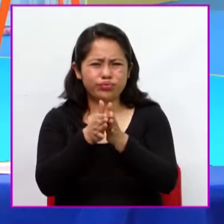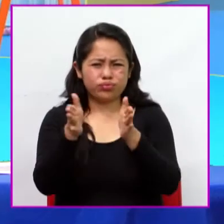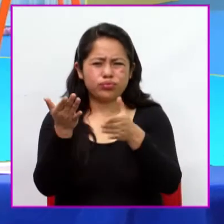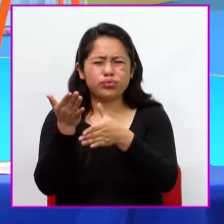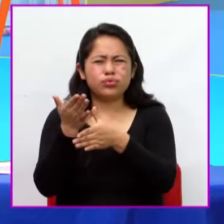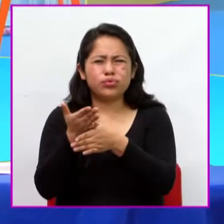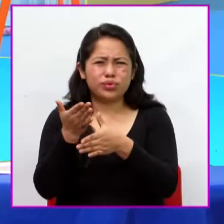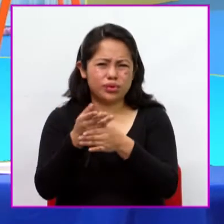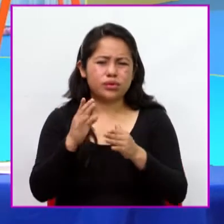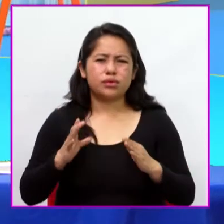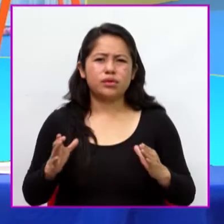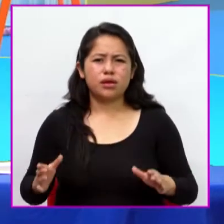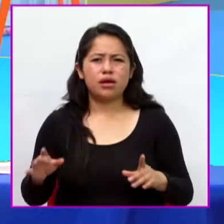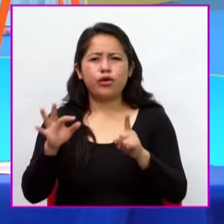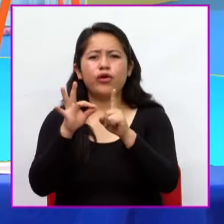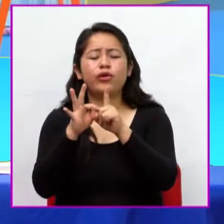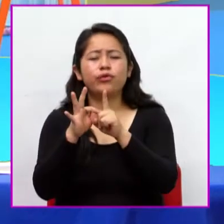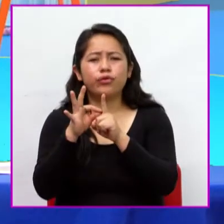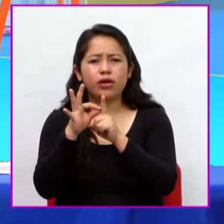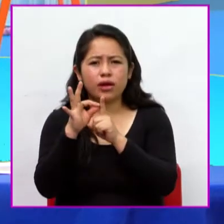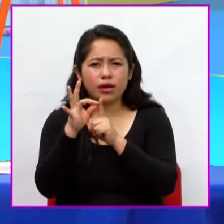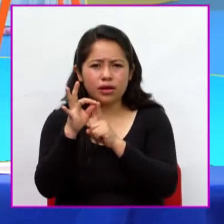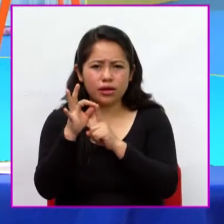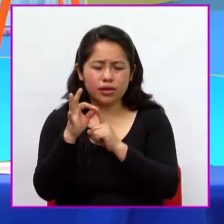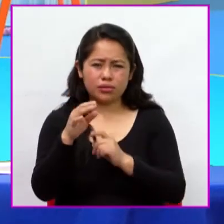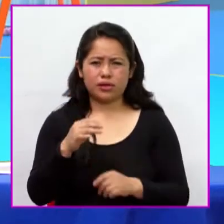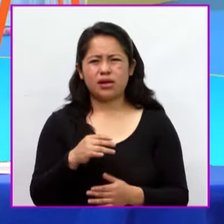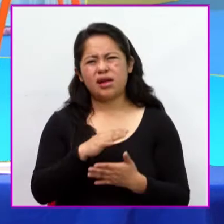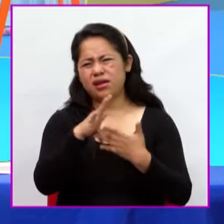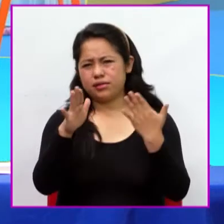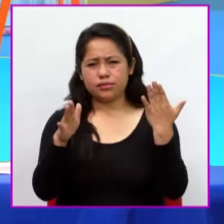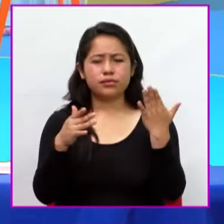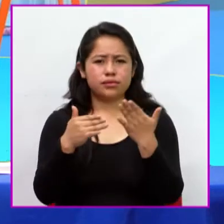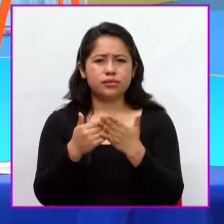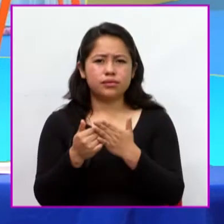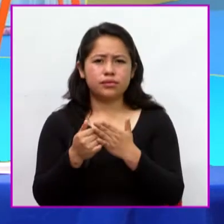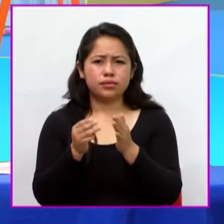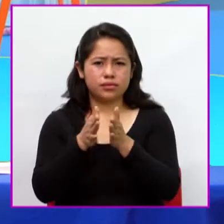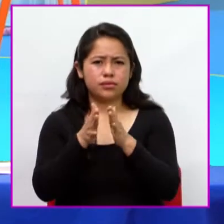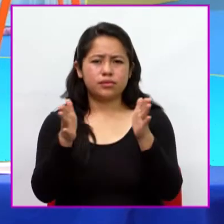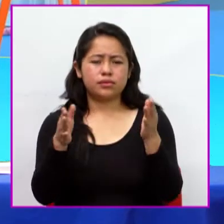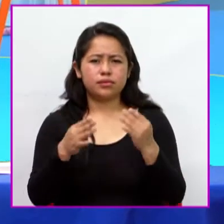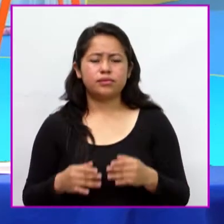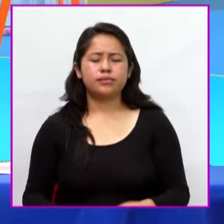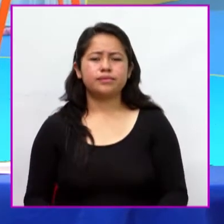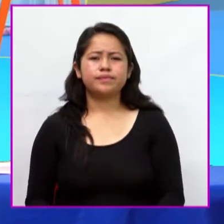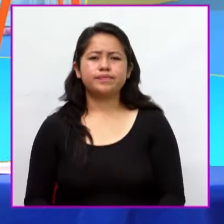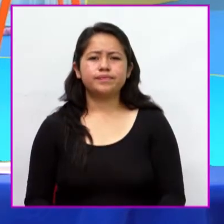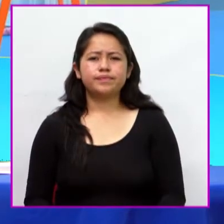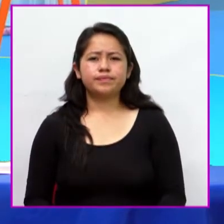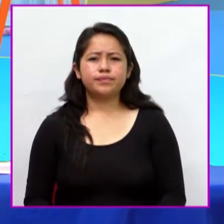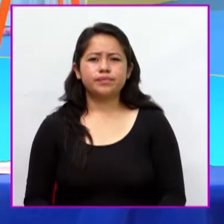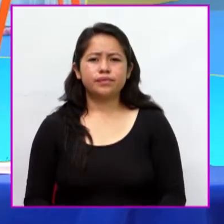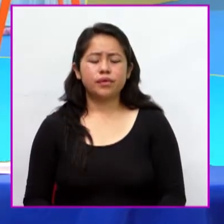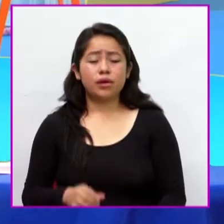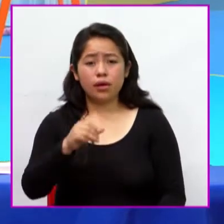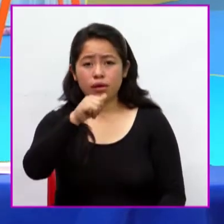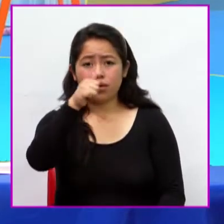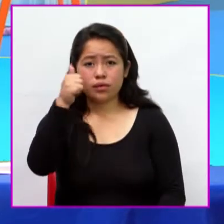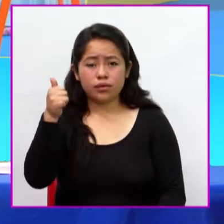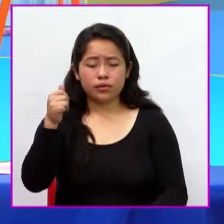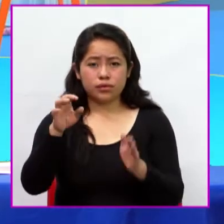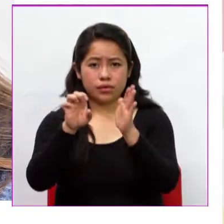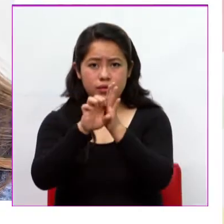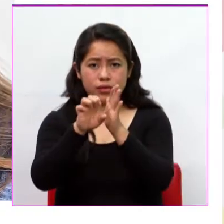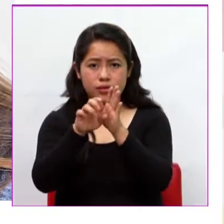fiebre. ¿A quién no le ha dado un resfriado común? Otra de las infecciones, de los trastornos infecciosos, es